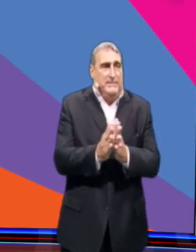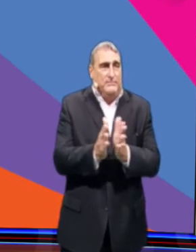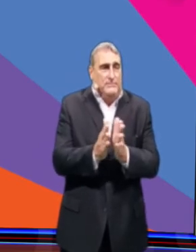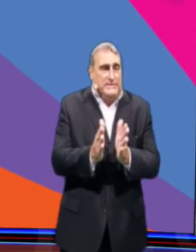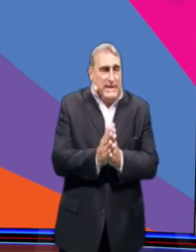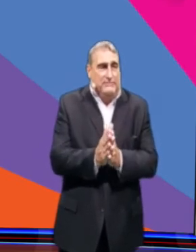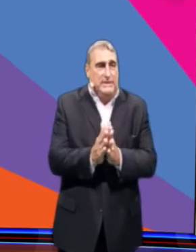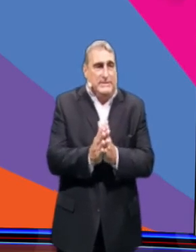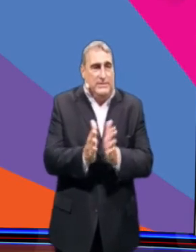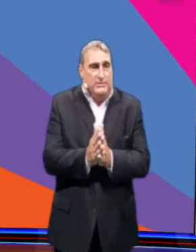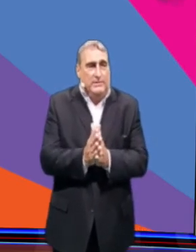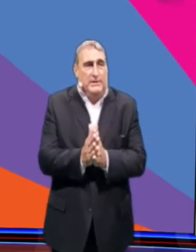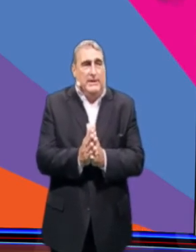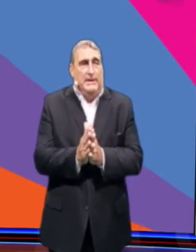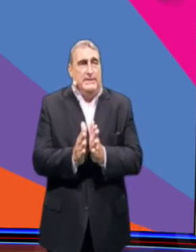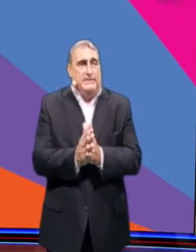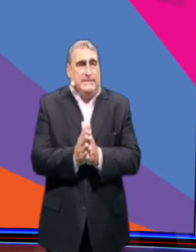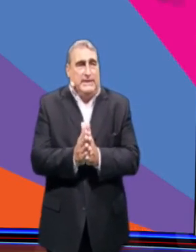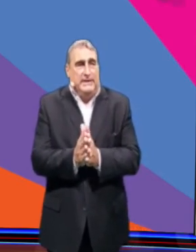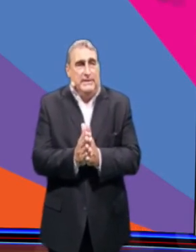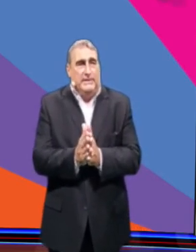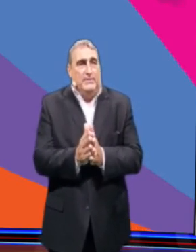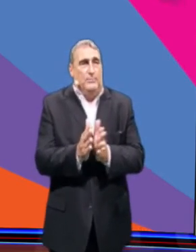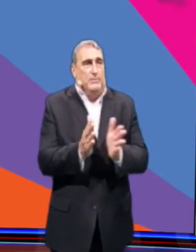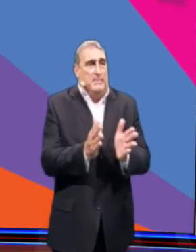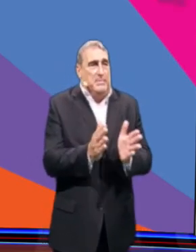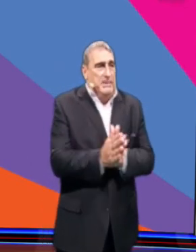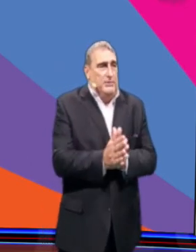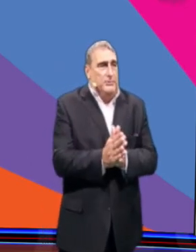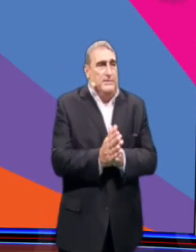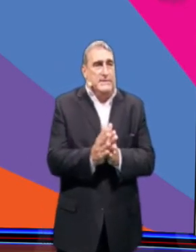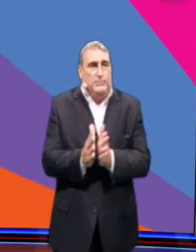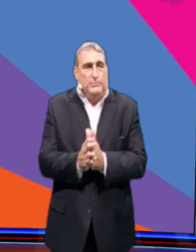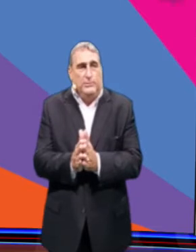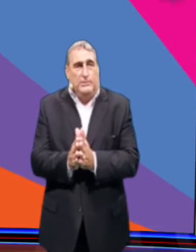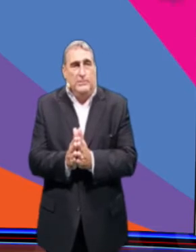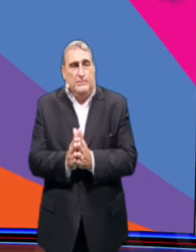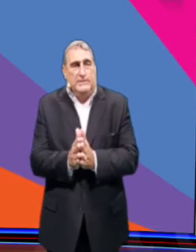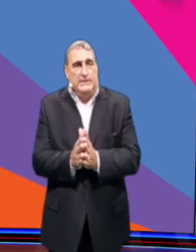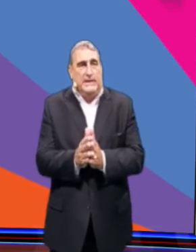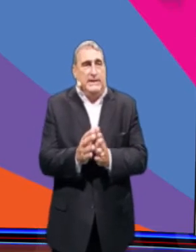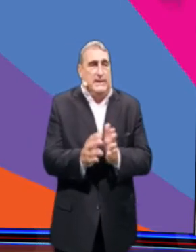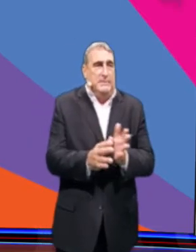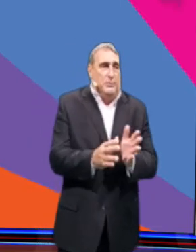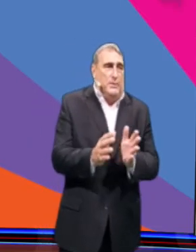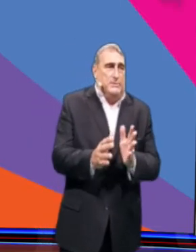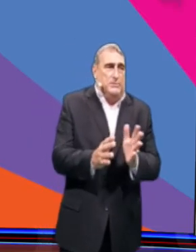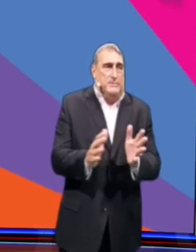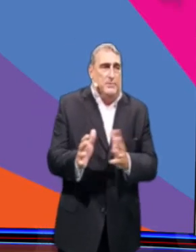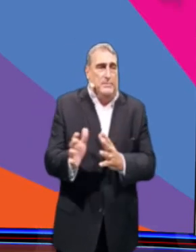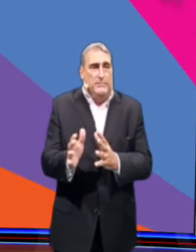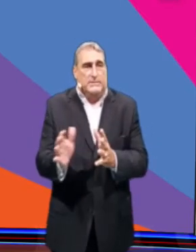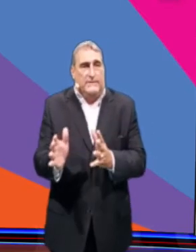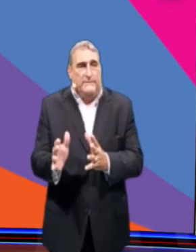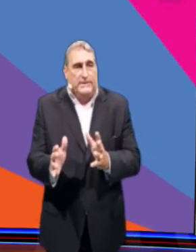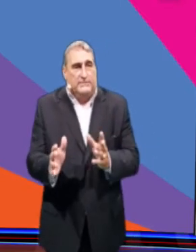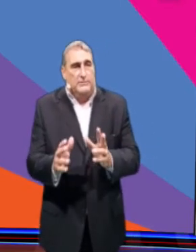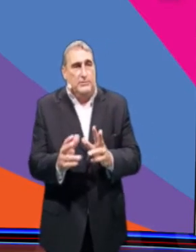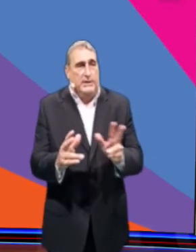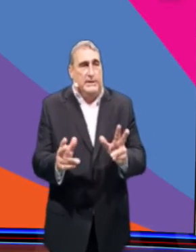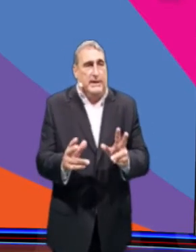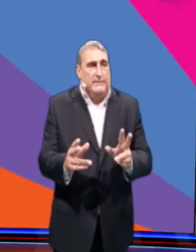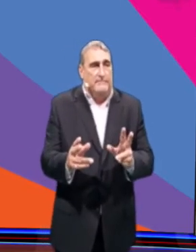debe juntar, usted dice que no, eso debe ser, uno va primero, el otro va segundo, y ya ahí tenemos cuatro que podemos zafar,